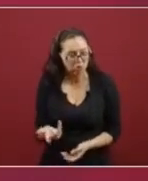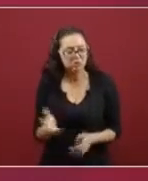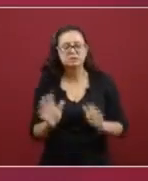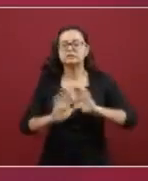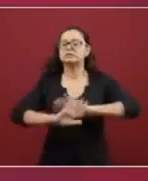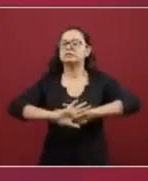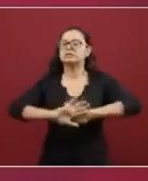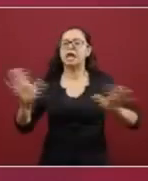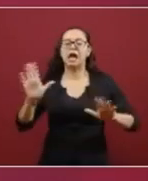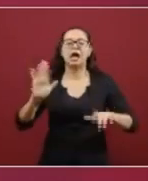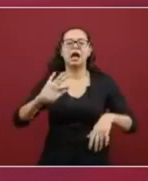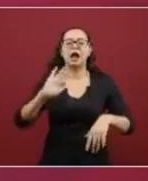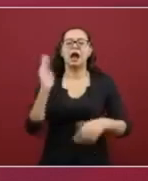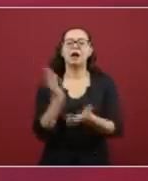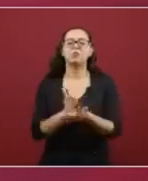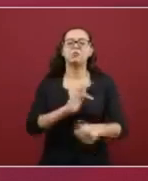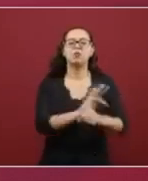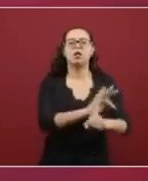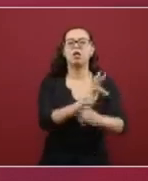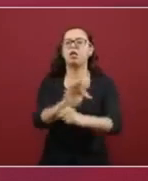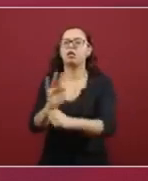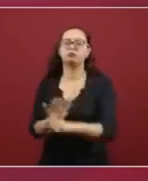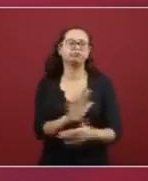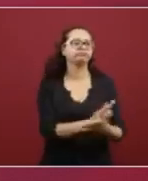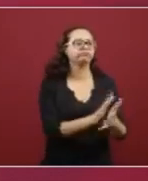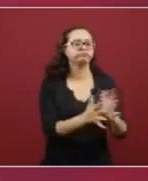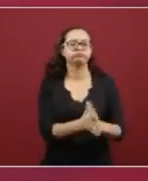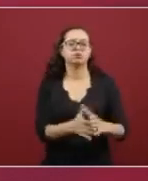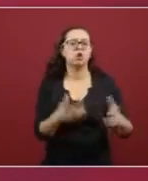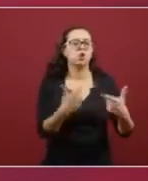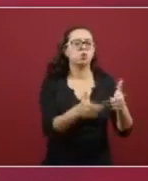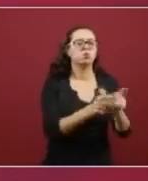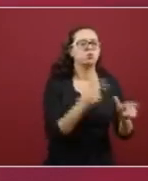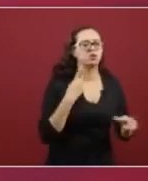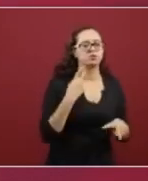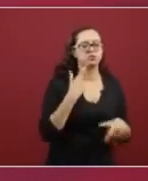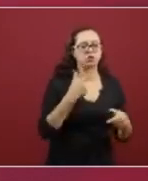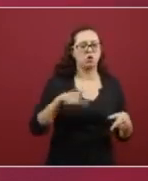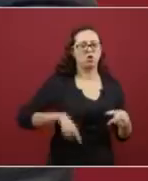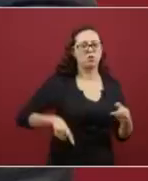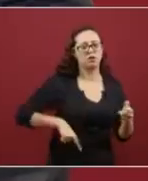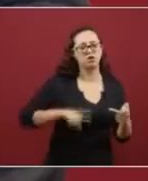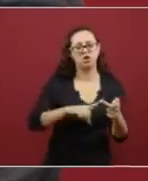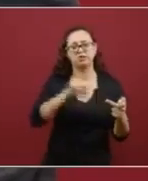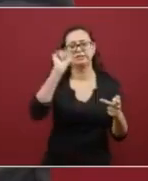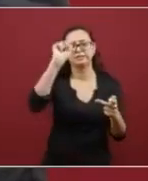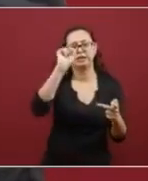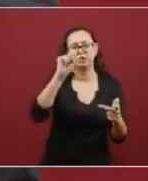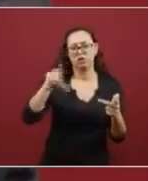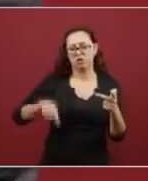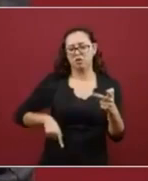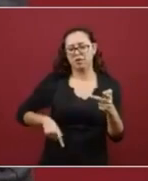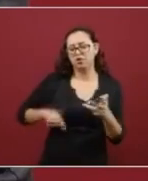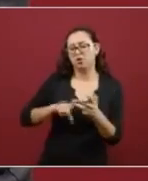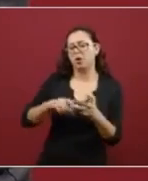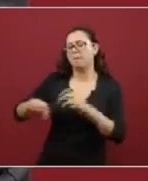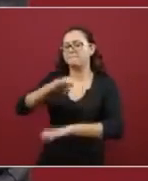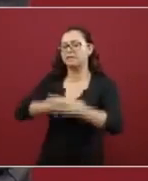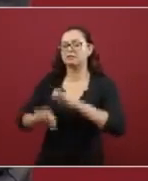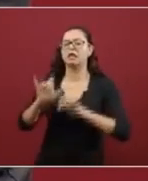del gobierno, ni sindicatos del gobierno, ni empresas favoritas del